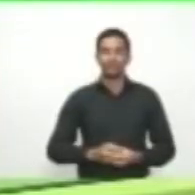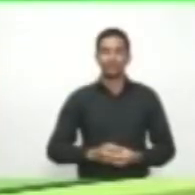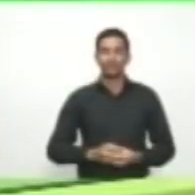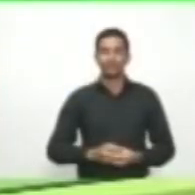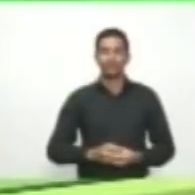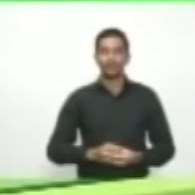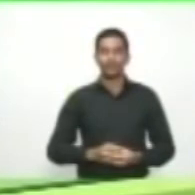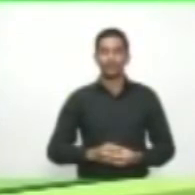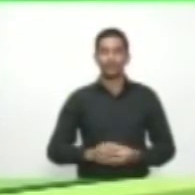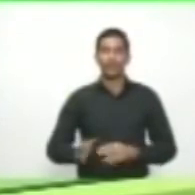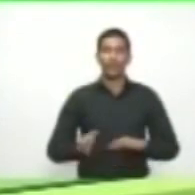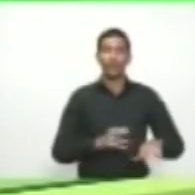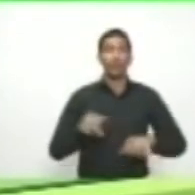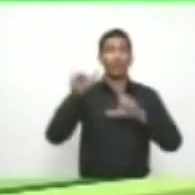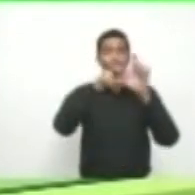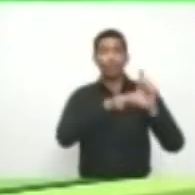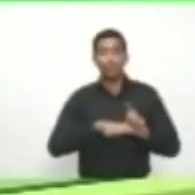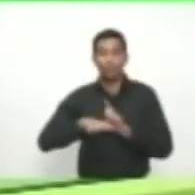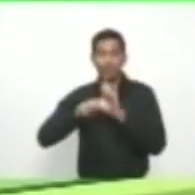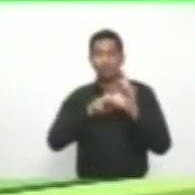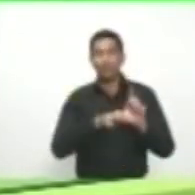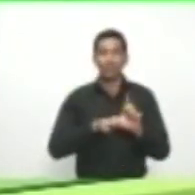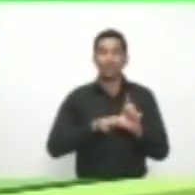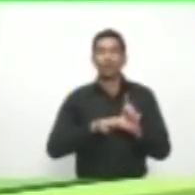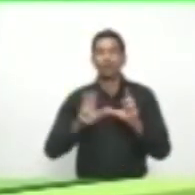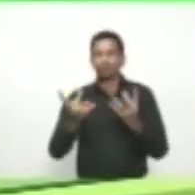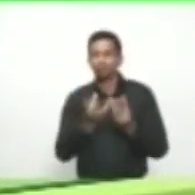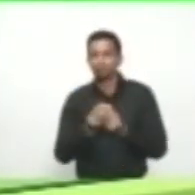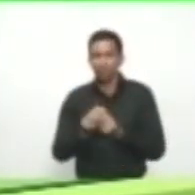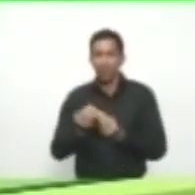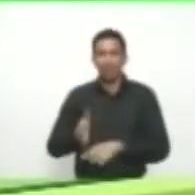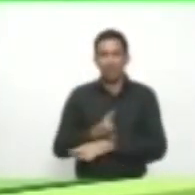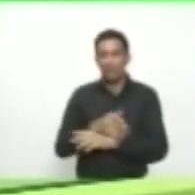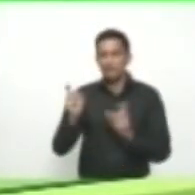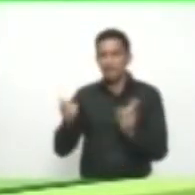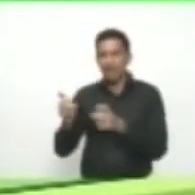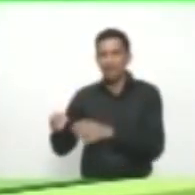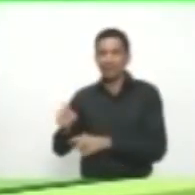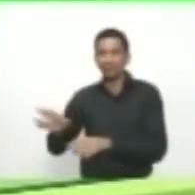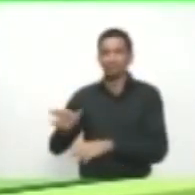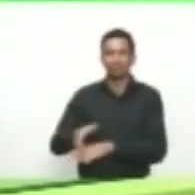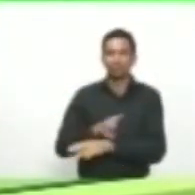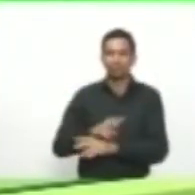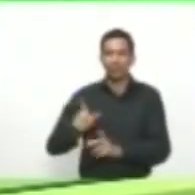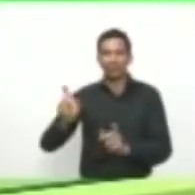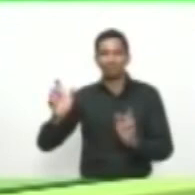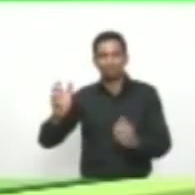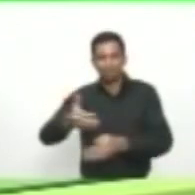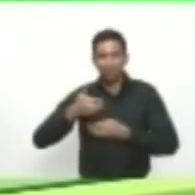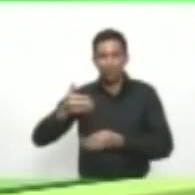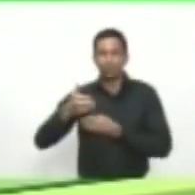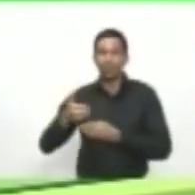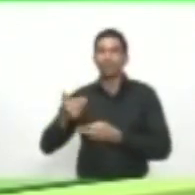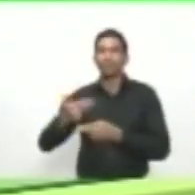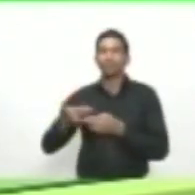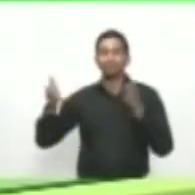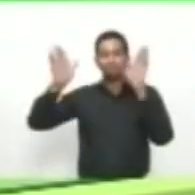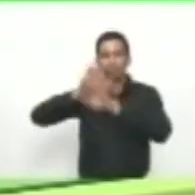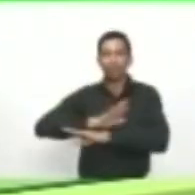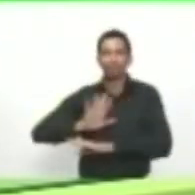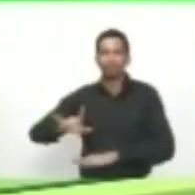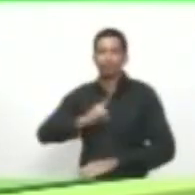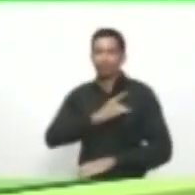Guajira desmantelan una banda de presuntos secuestradores conocidos como los universitarios. La fiscalía reveló grabaciones de la forma como planeaban